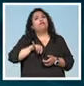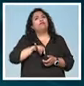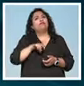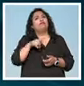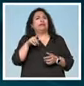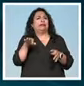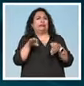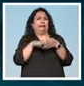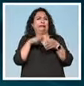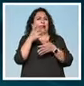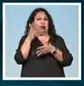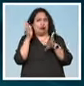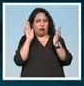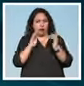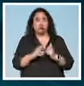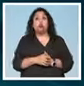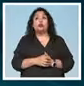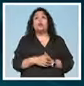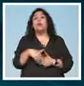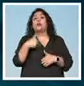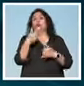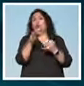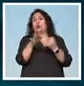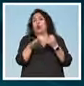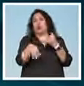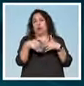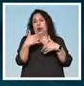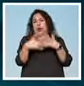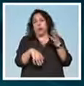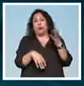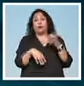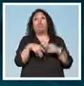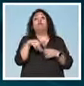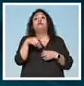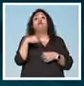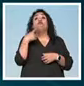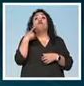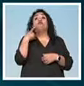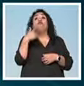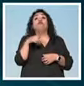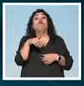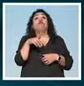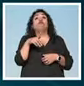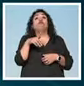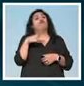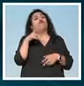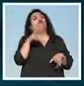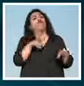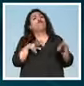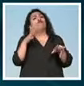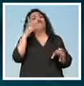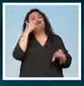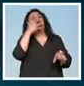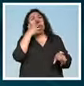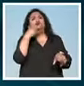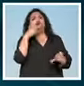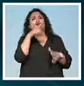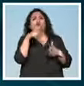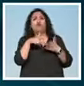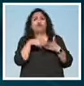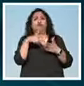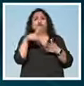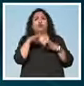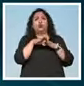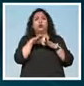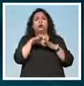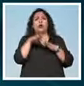cerca de este bosque. Al final del recorrido de bambúes, se pueden disfrutar magníficas vistas del Kameyama Koen, con la caída